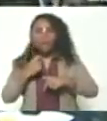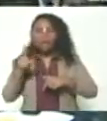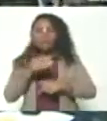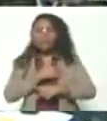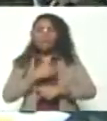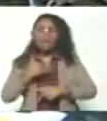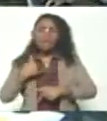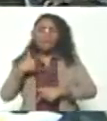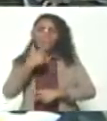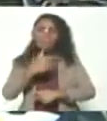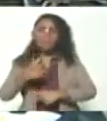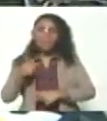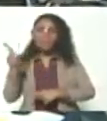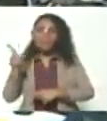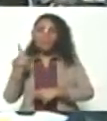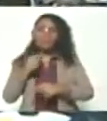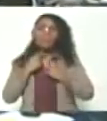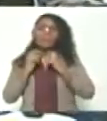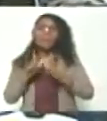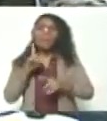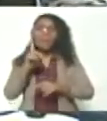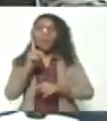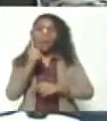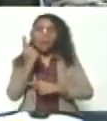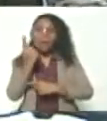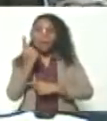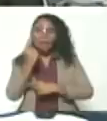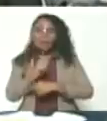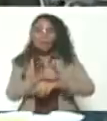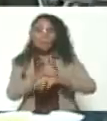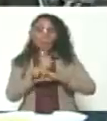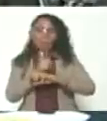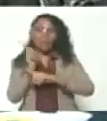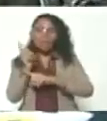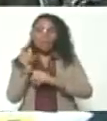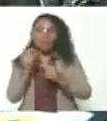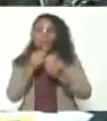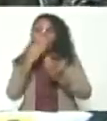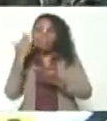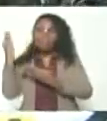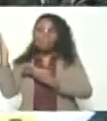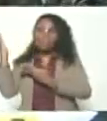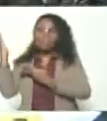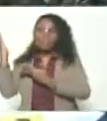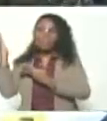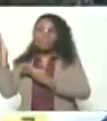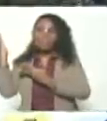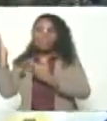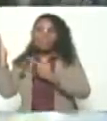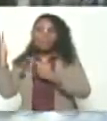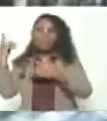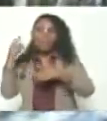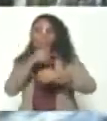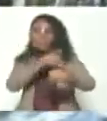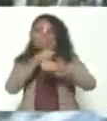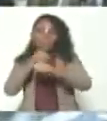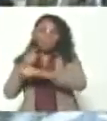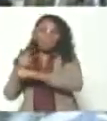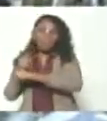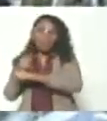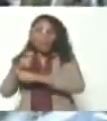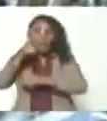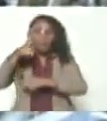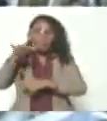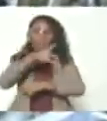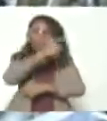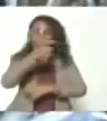queridos seres por haberlos perdido por una bala de esta? Por una bala de una banda criminal que atacaron a mansalva a la población